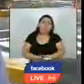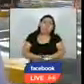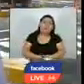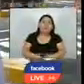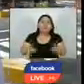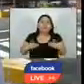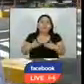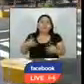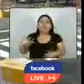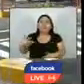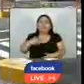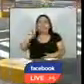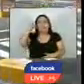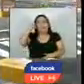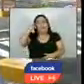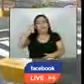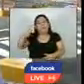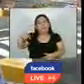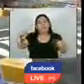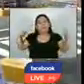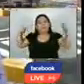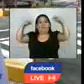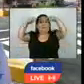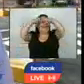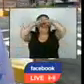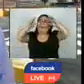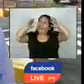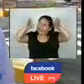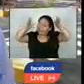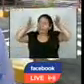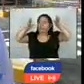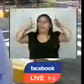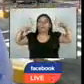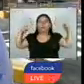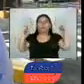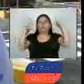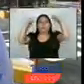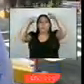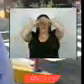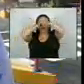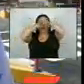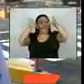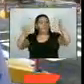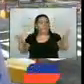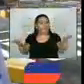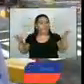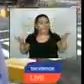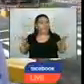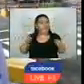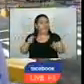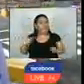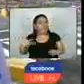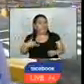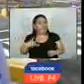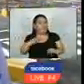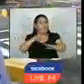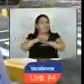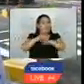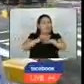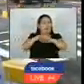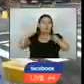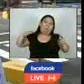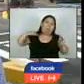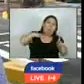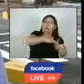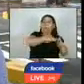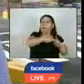¿verdad? Como peatón, ¿verdad? Considero que la pasarela no la hubieran quitado, porque definitivamente es un medio que nos ayuda a evitar